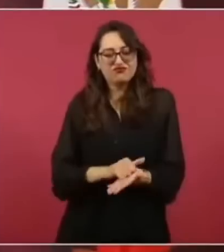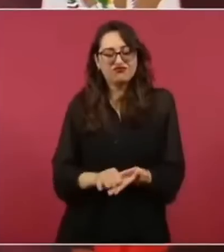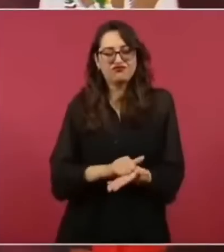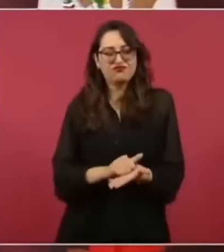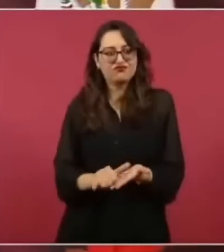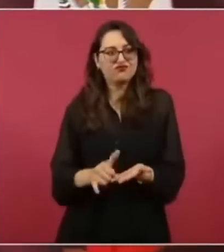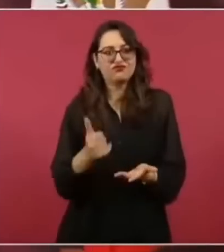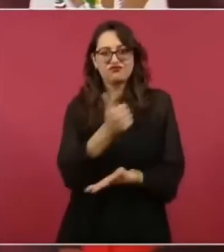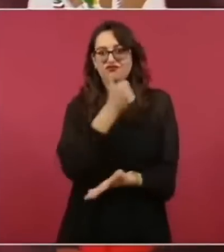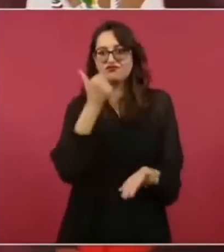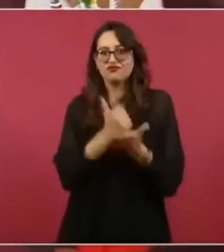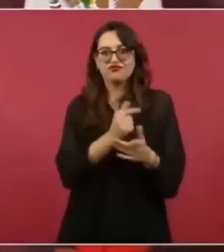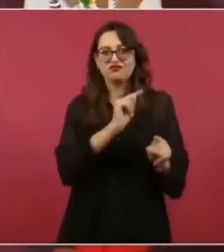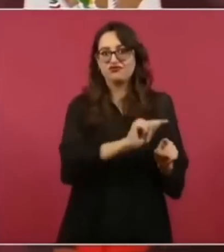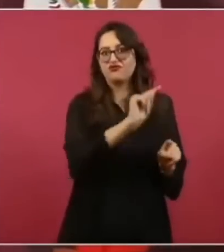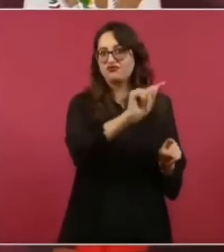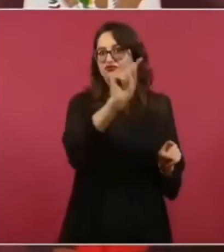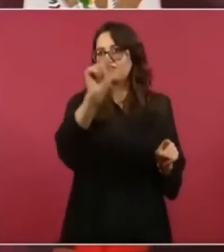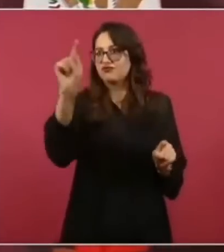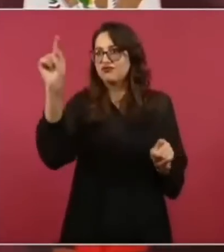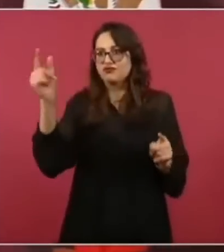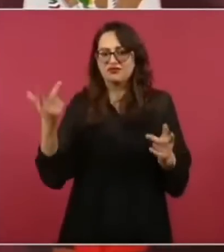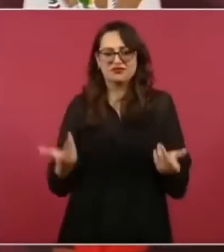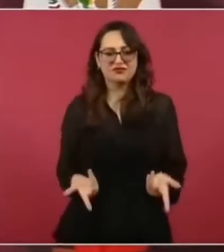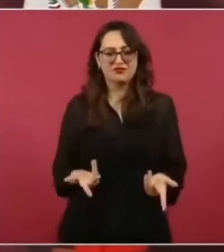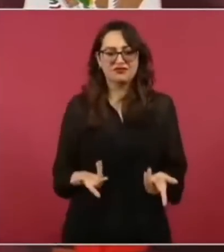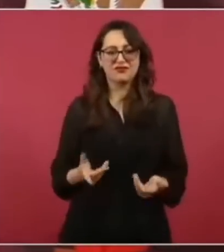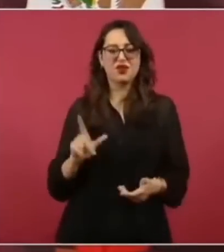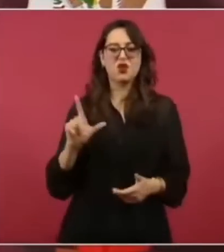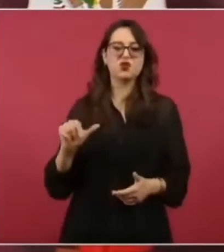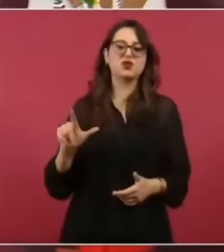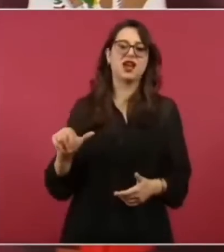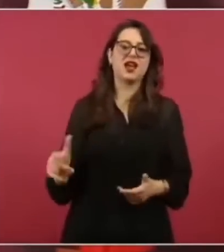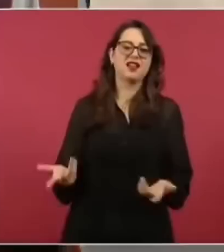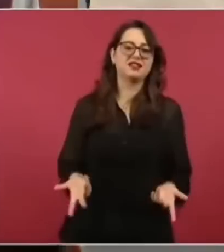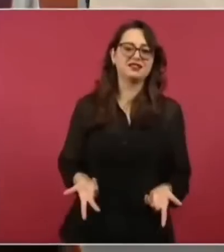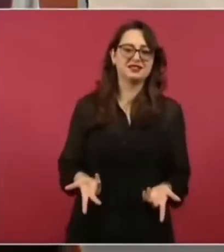y todas las ciudades. Los Ángeles, imagínense.